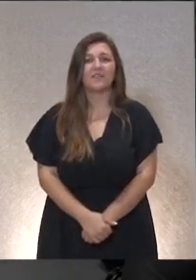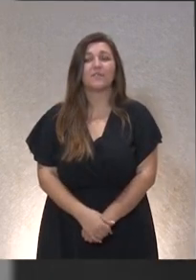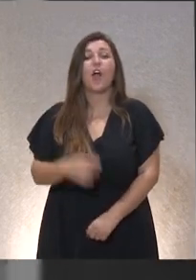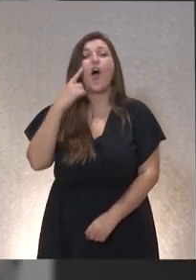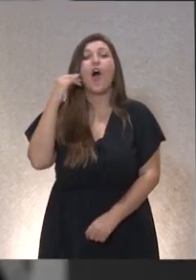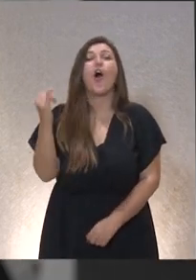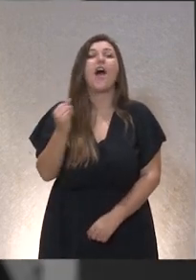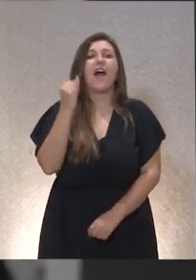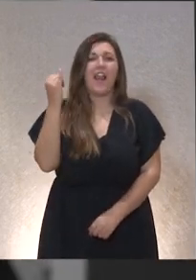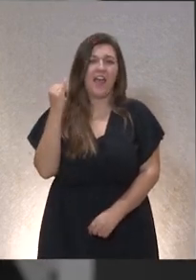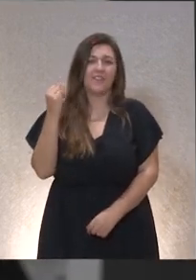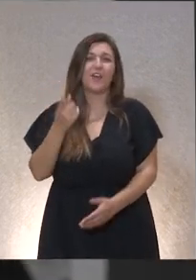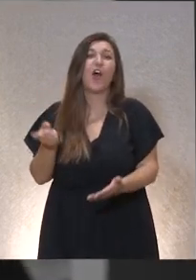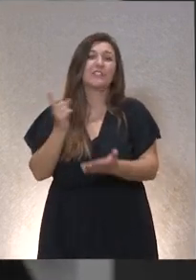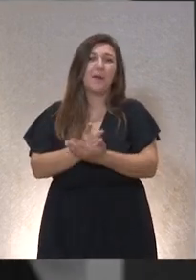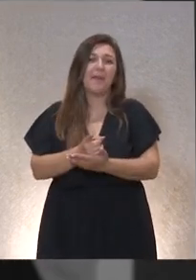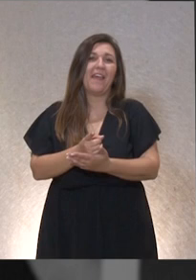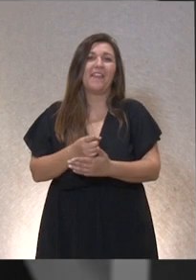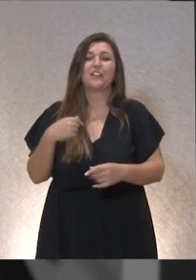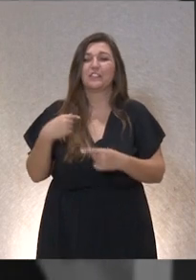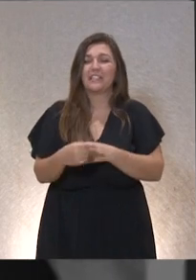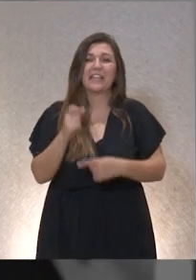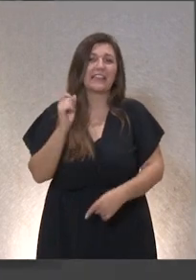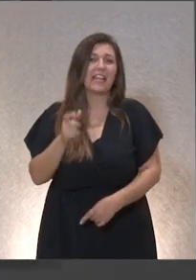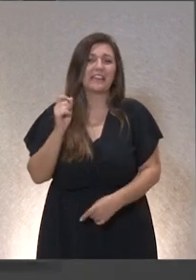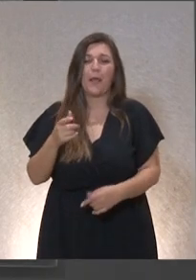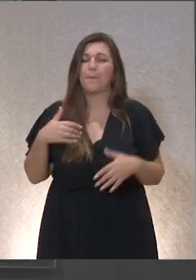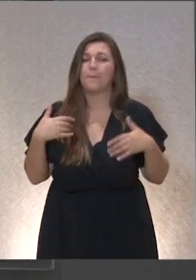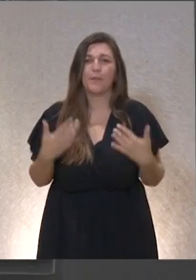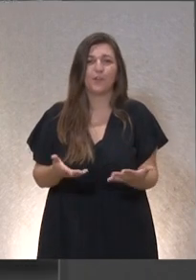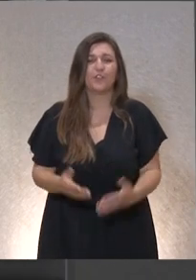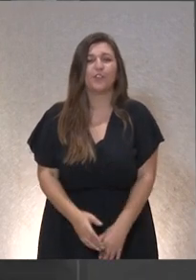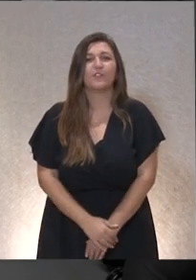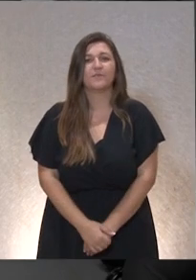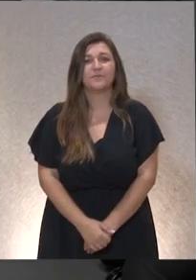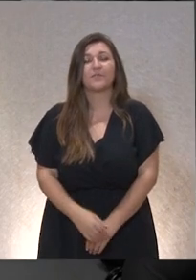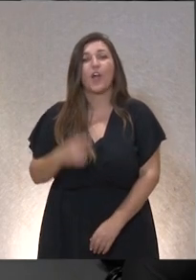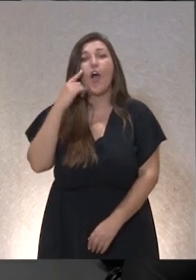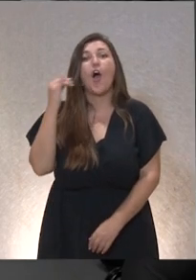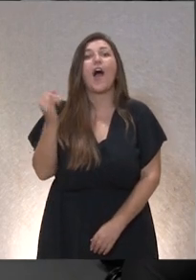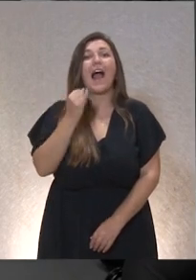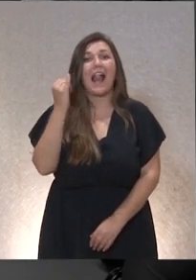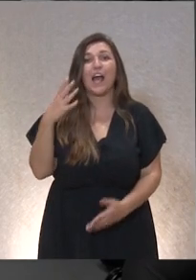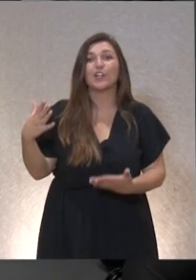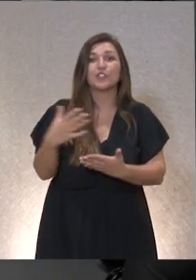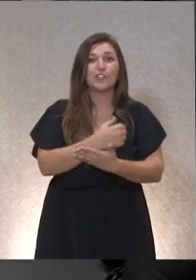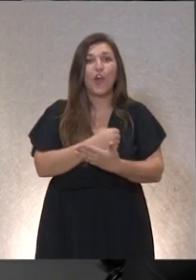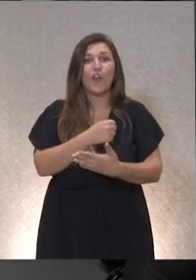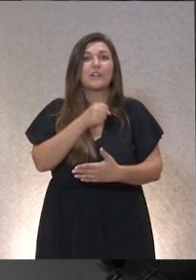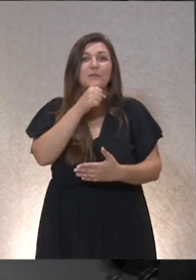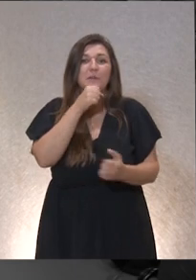Ojalá volvamos a nuestra rutina de siempre dentro de poco Ojalá todos volvamos a envejecer